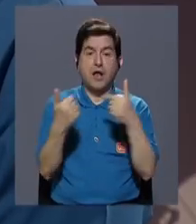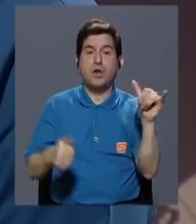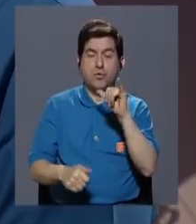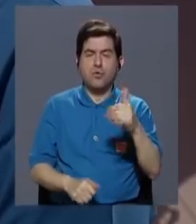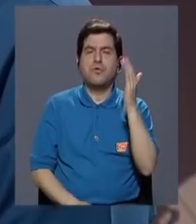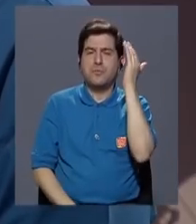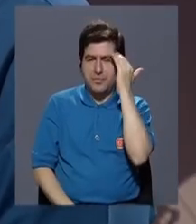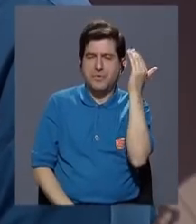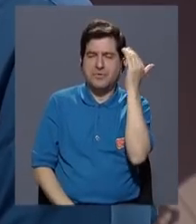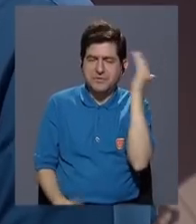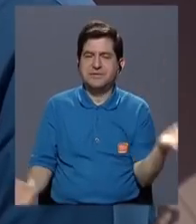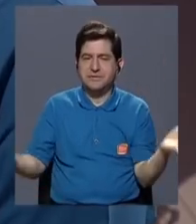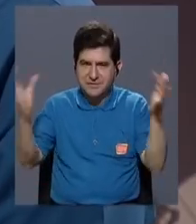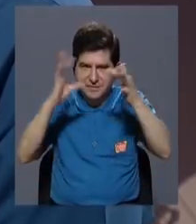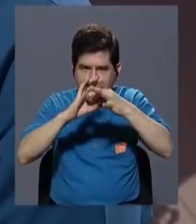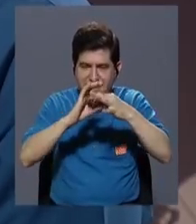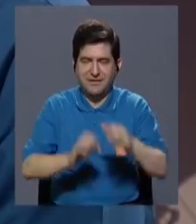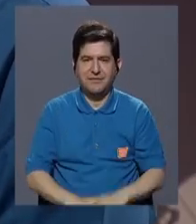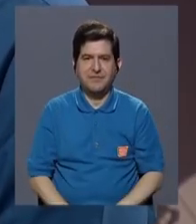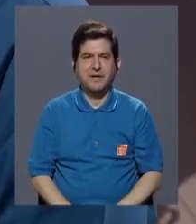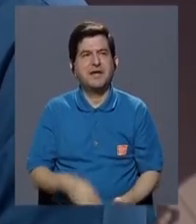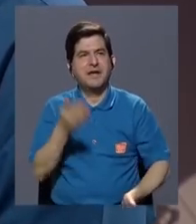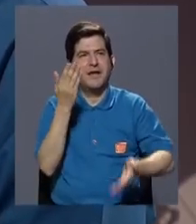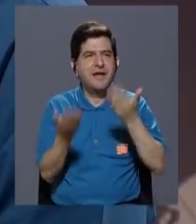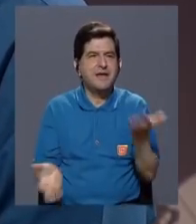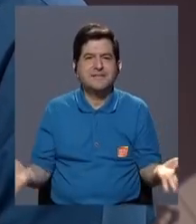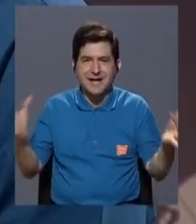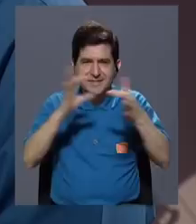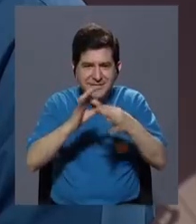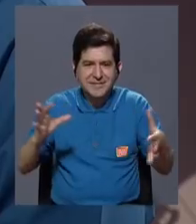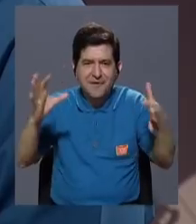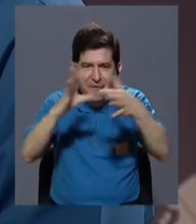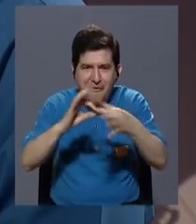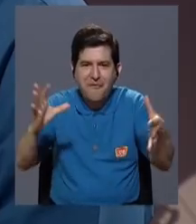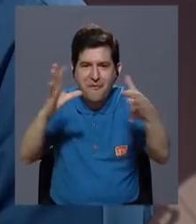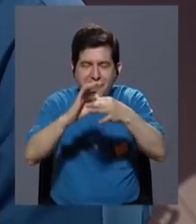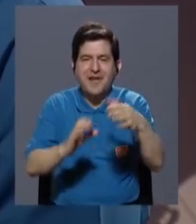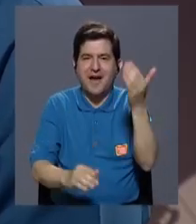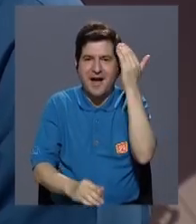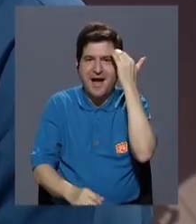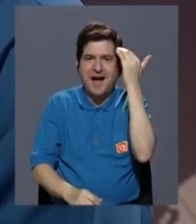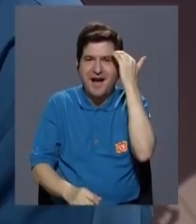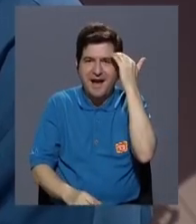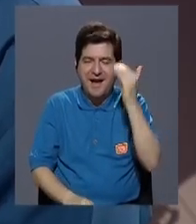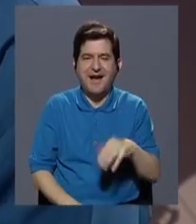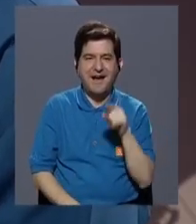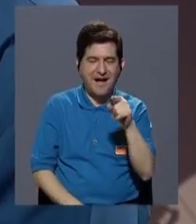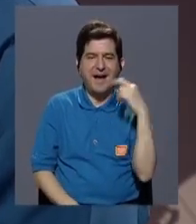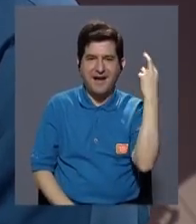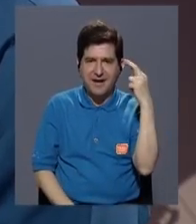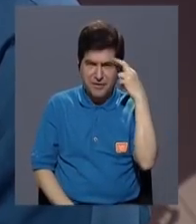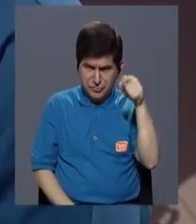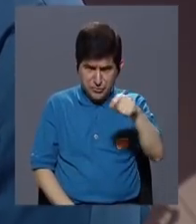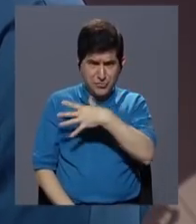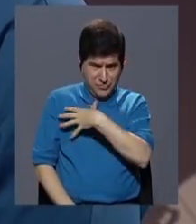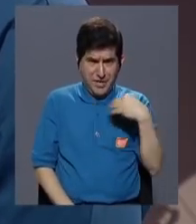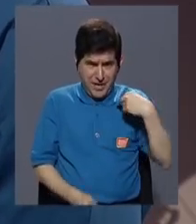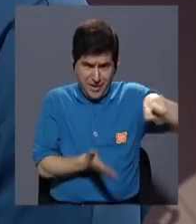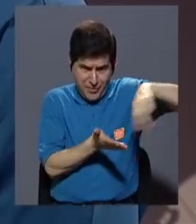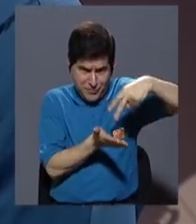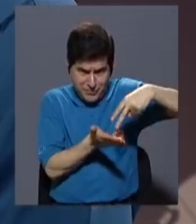sabe un poquito más al respecto harán como las conexiones correspondientes para saber de dónde viene el estrés software me lyla bien